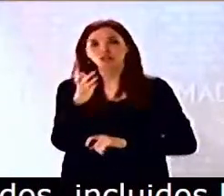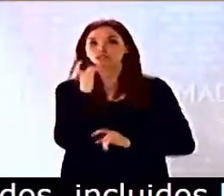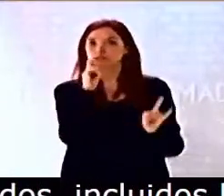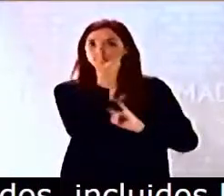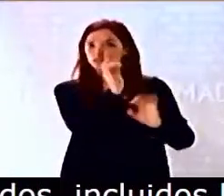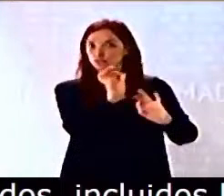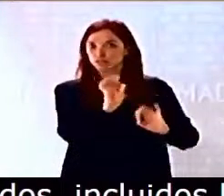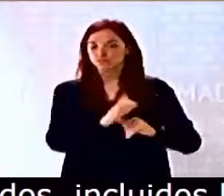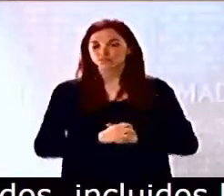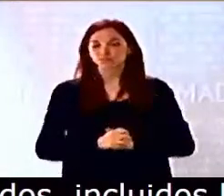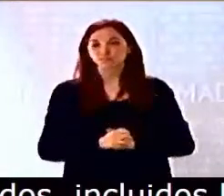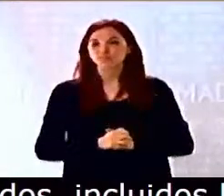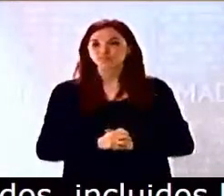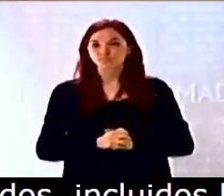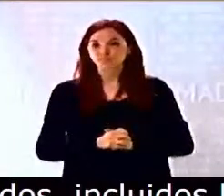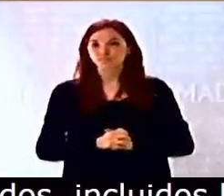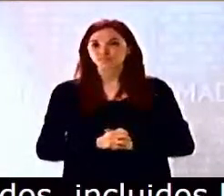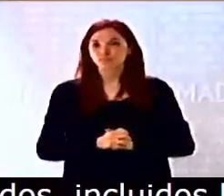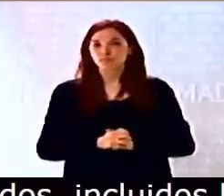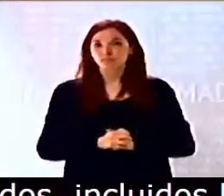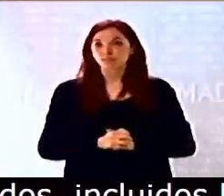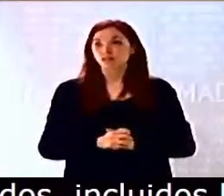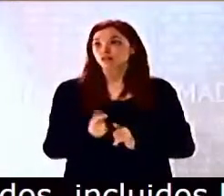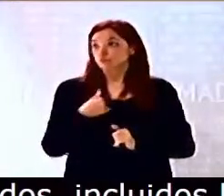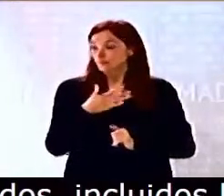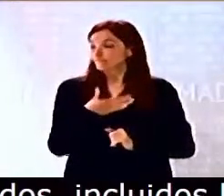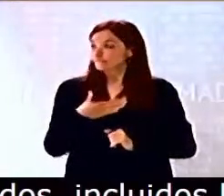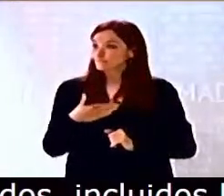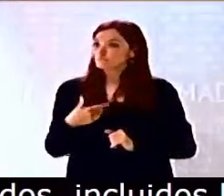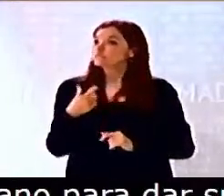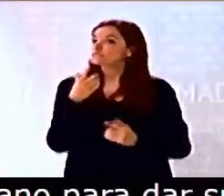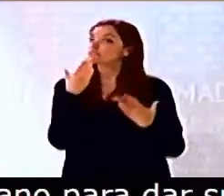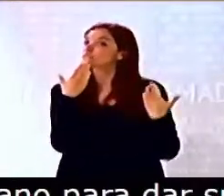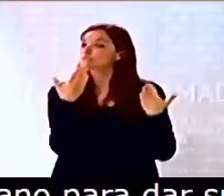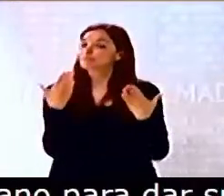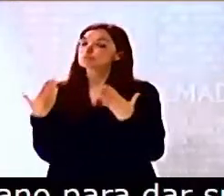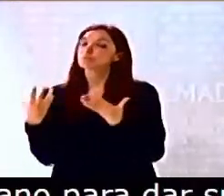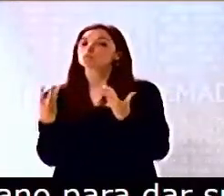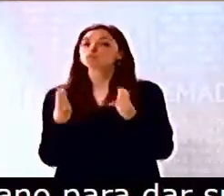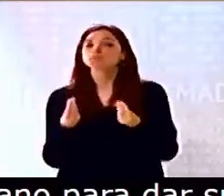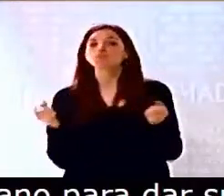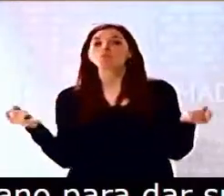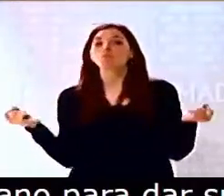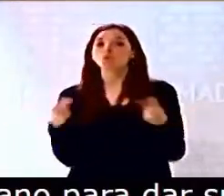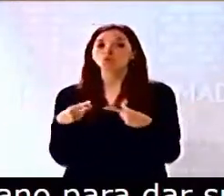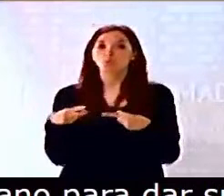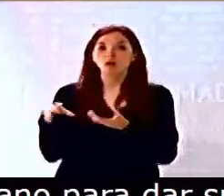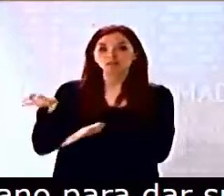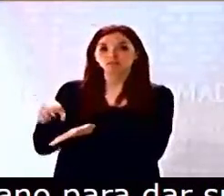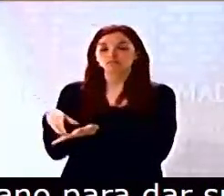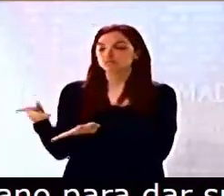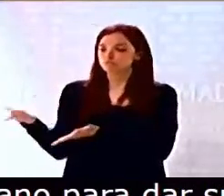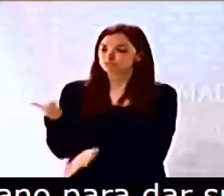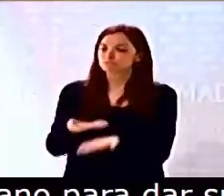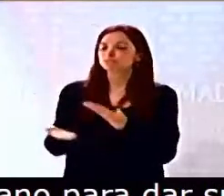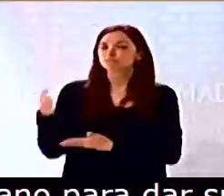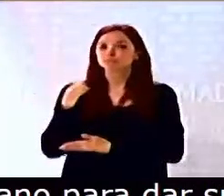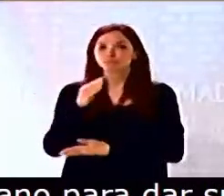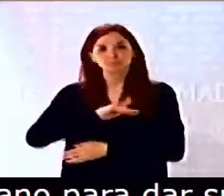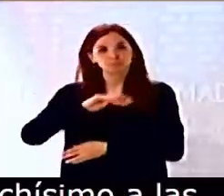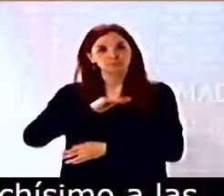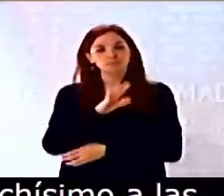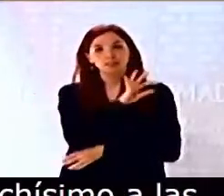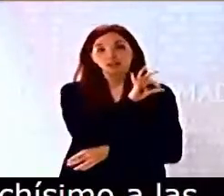llamados. Aquí yo quiero agradecerle muchísimo a las mutualidades que estén colaborando tanto con el